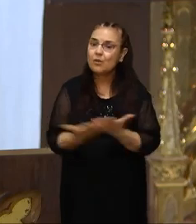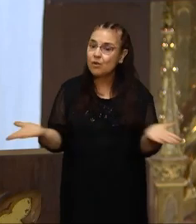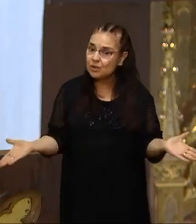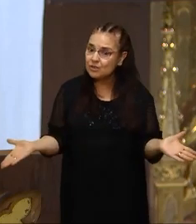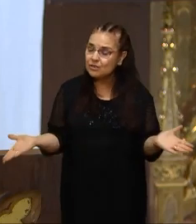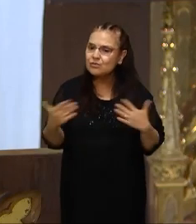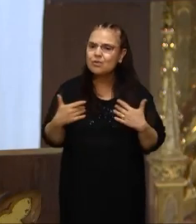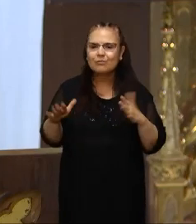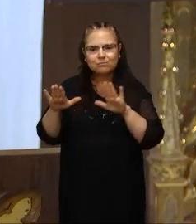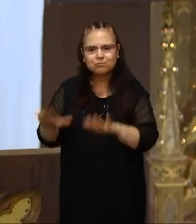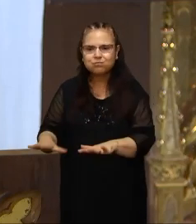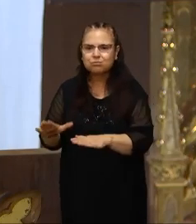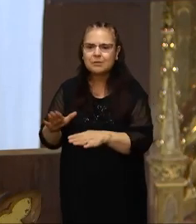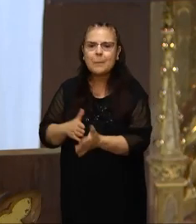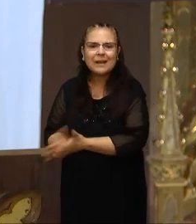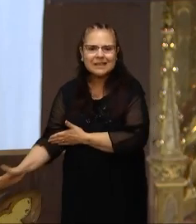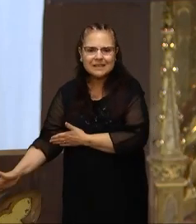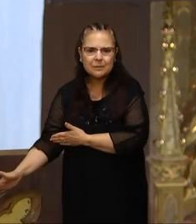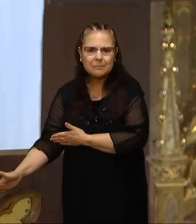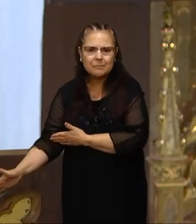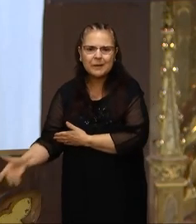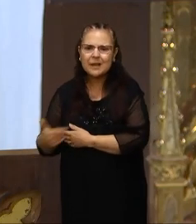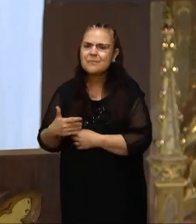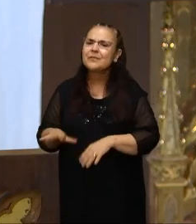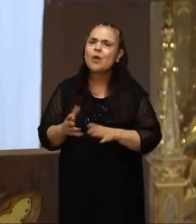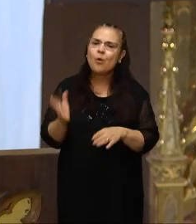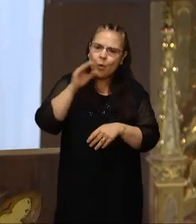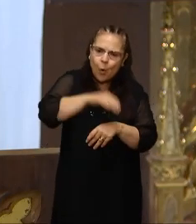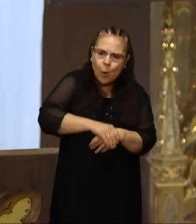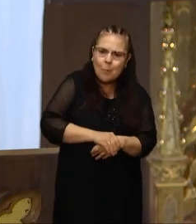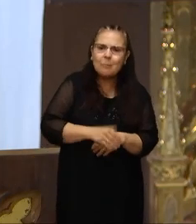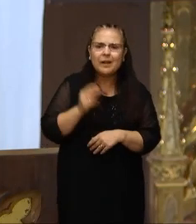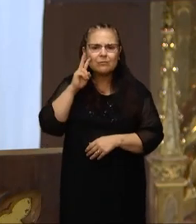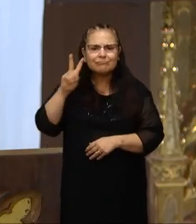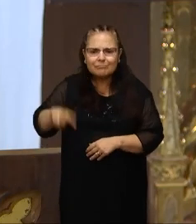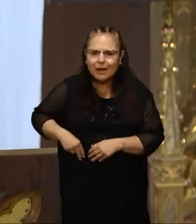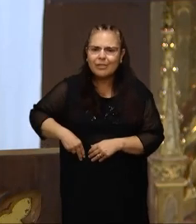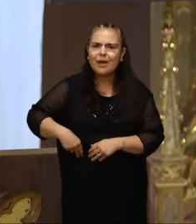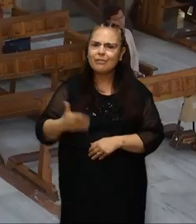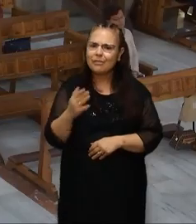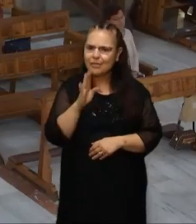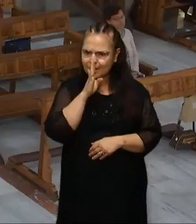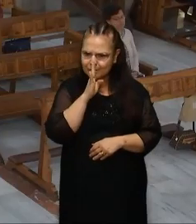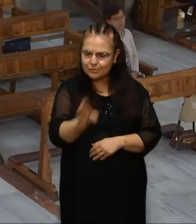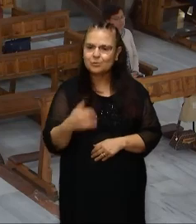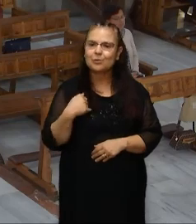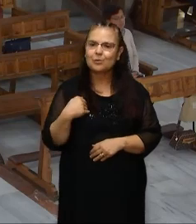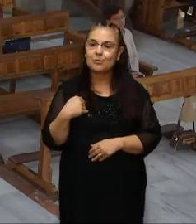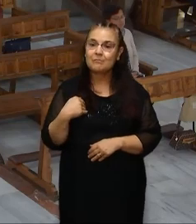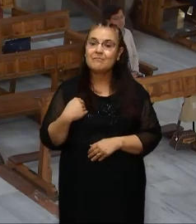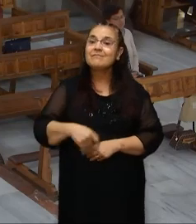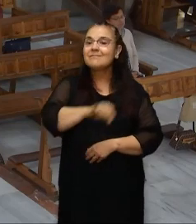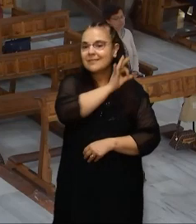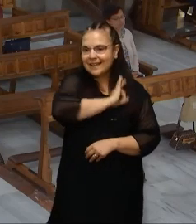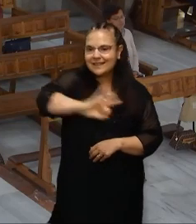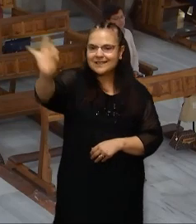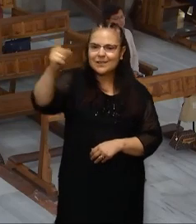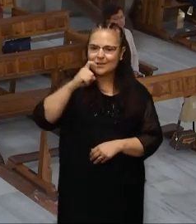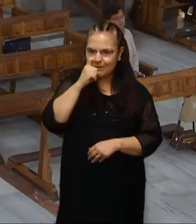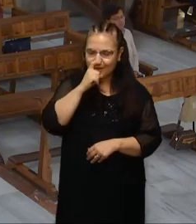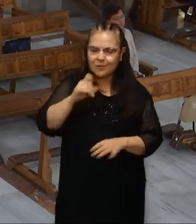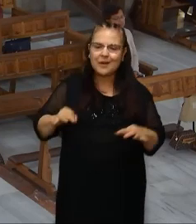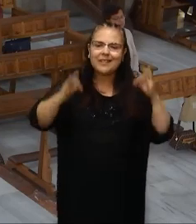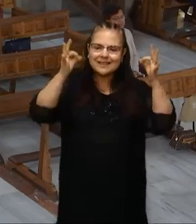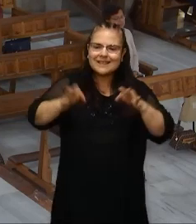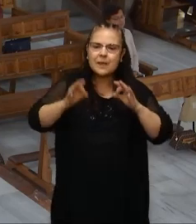Son estables para siempre jamás. Se han de cumplir con verdad y rectitud. El Señor recuerda siempre